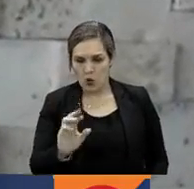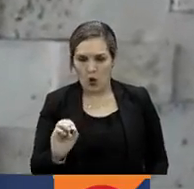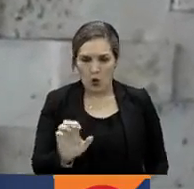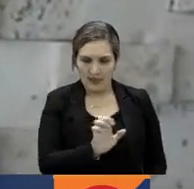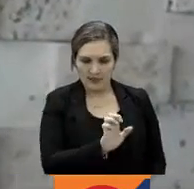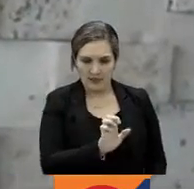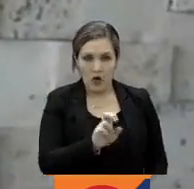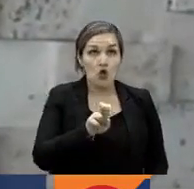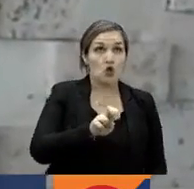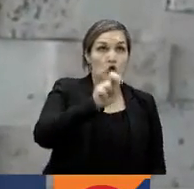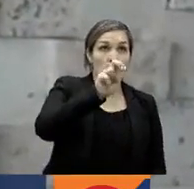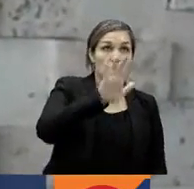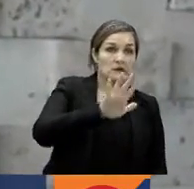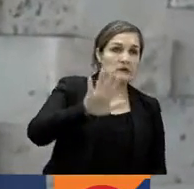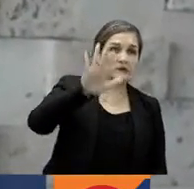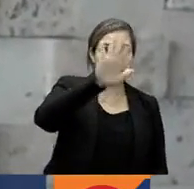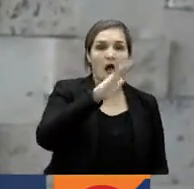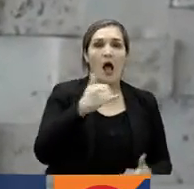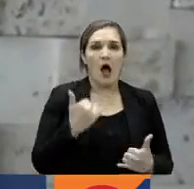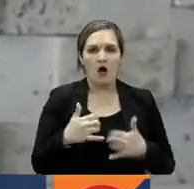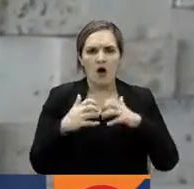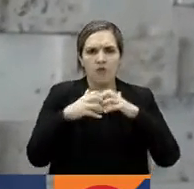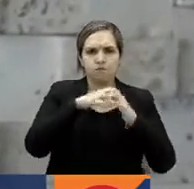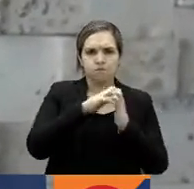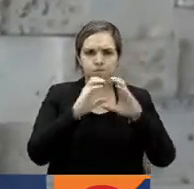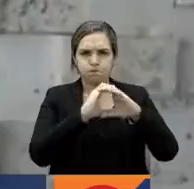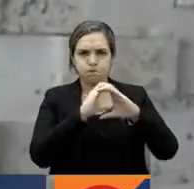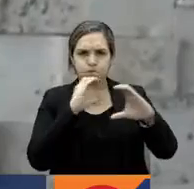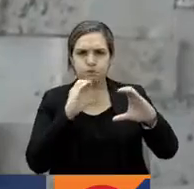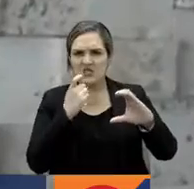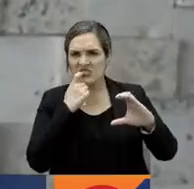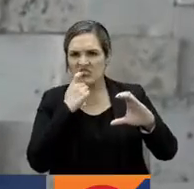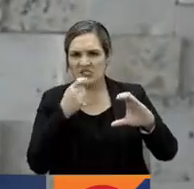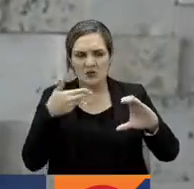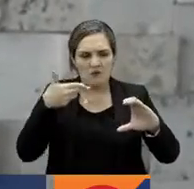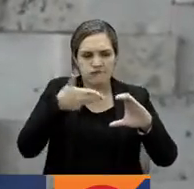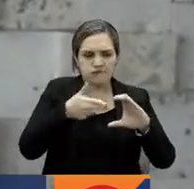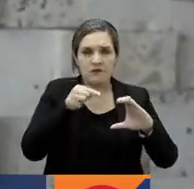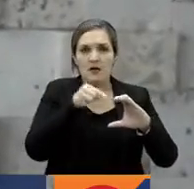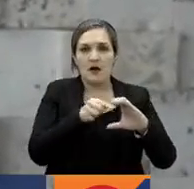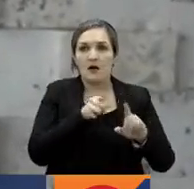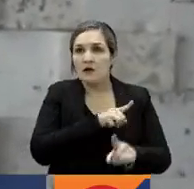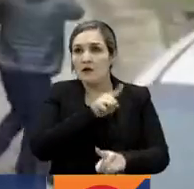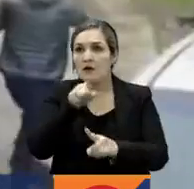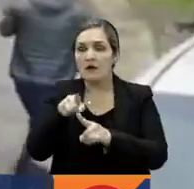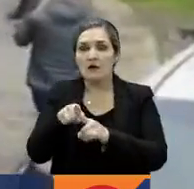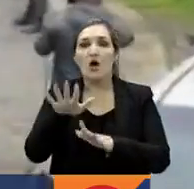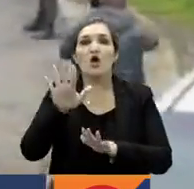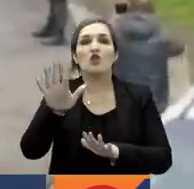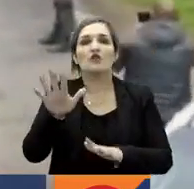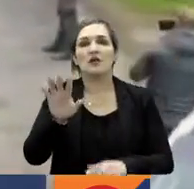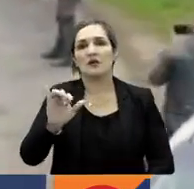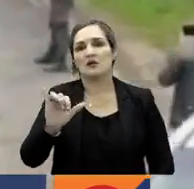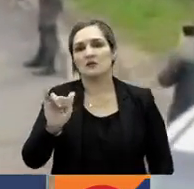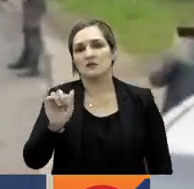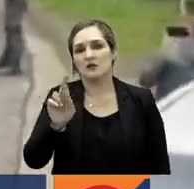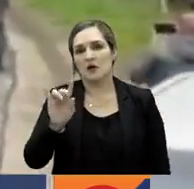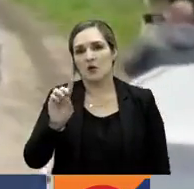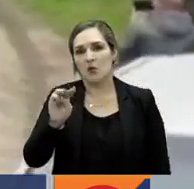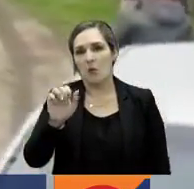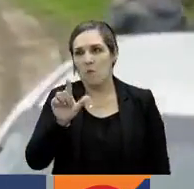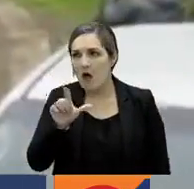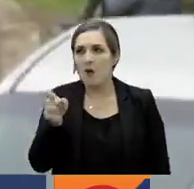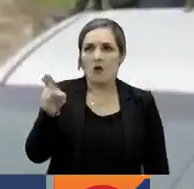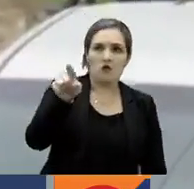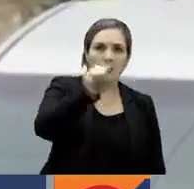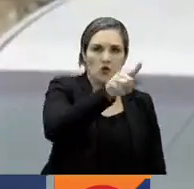del norte. En estos momentos nuestros vehículos se dirigen hacia Tarso, Pueblo Rico y Yarumal para acabar de abastecer el servicio. Sin embargo, ante el temor